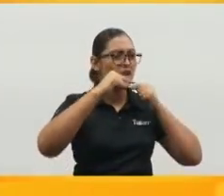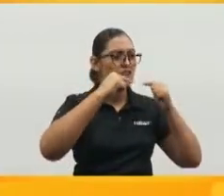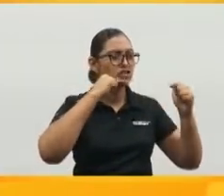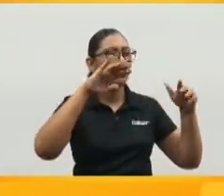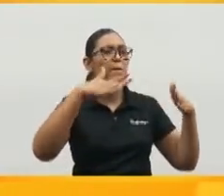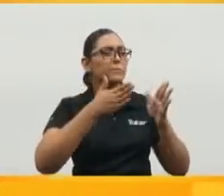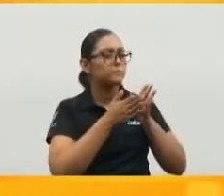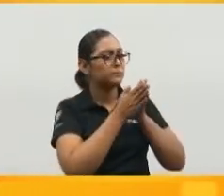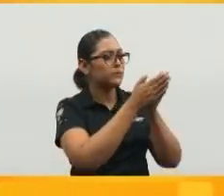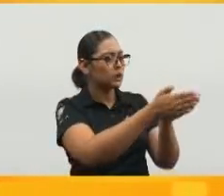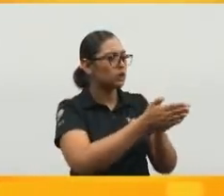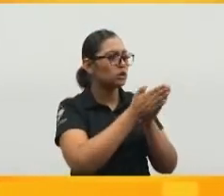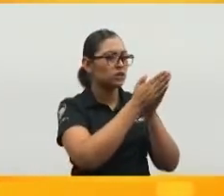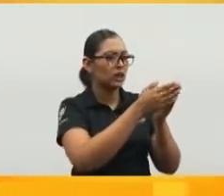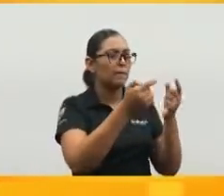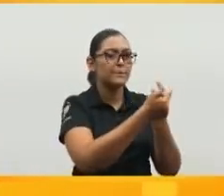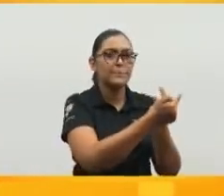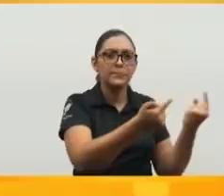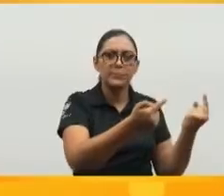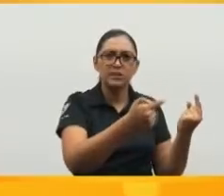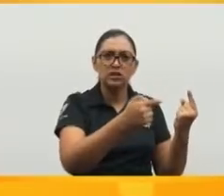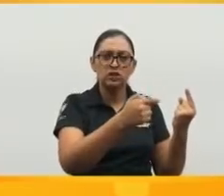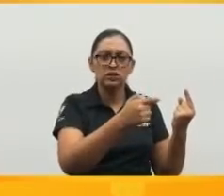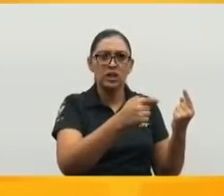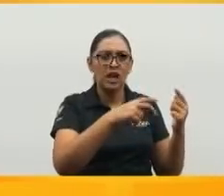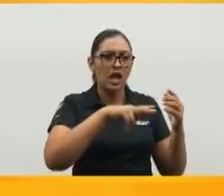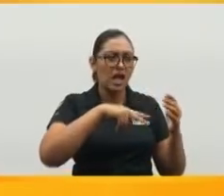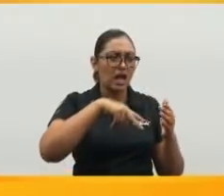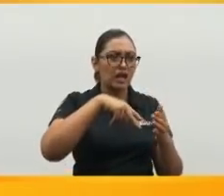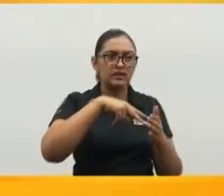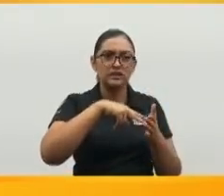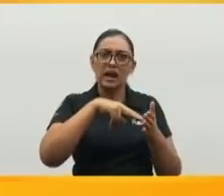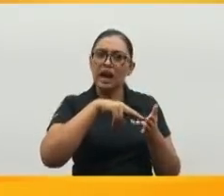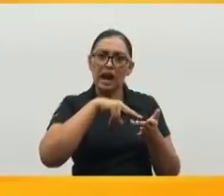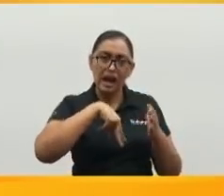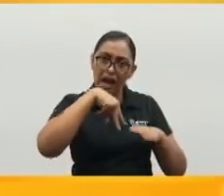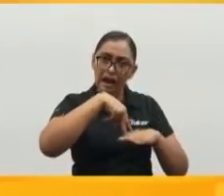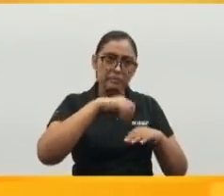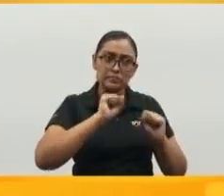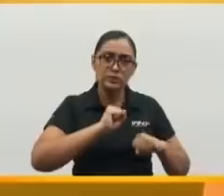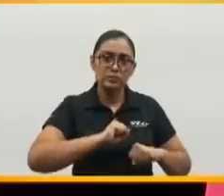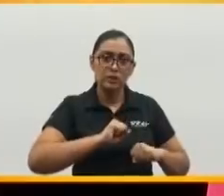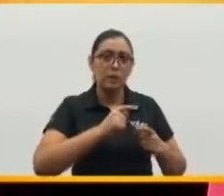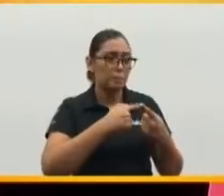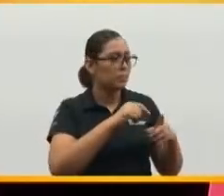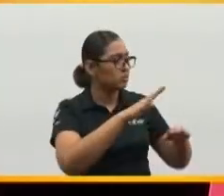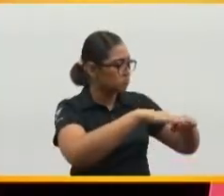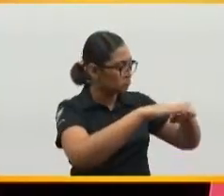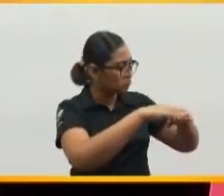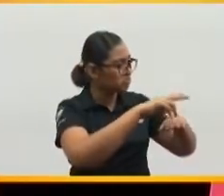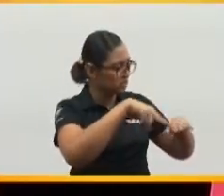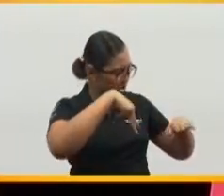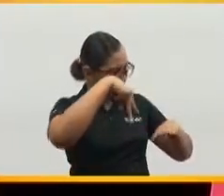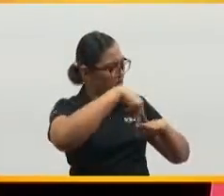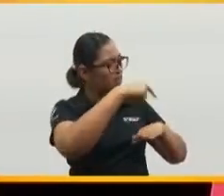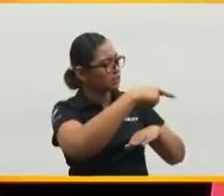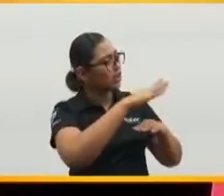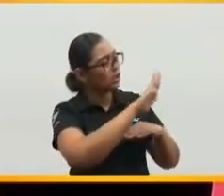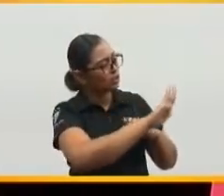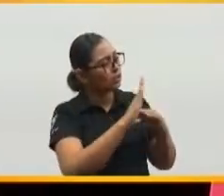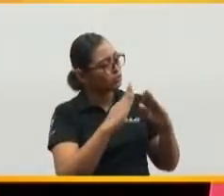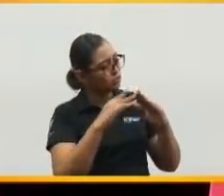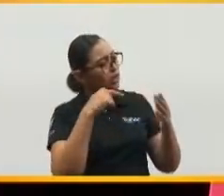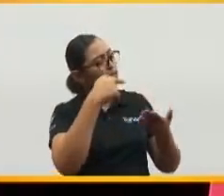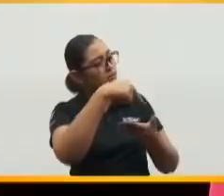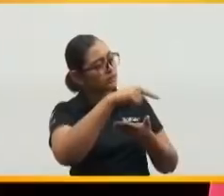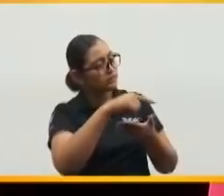paralítico, levántate, toma tu cama. ¿A dónde le dijo que se fuera? A su casa. Mira, es que fulano recibió el milagro,